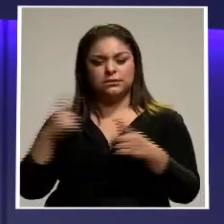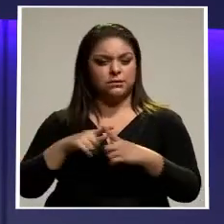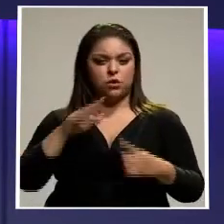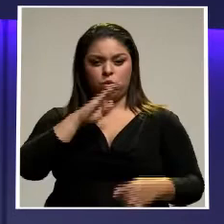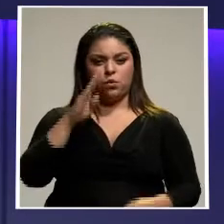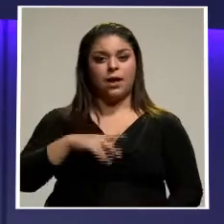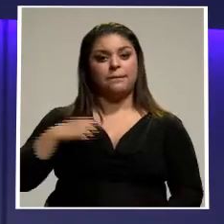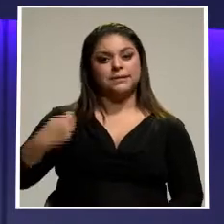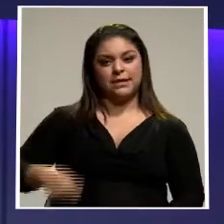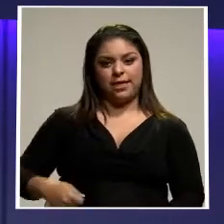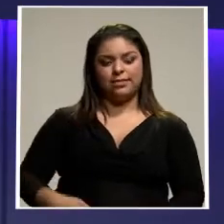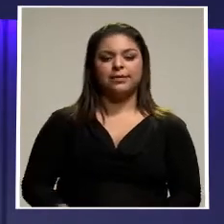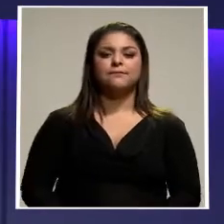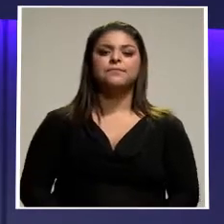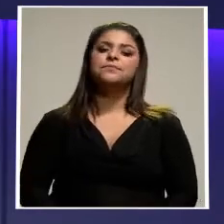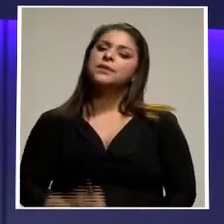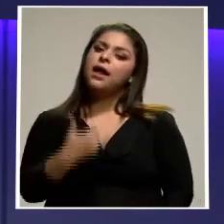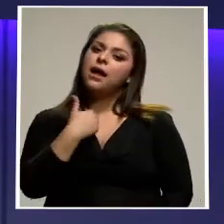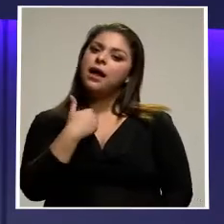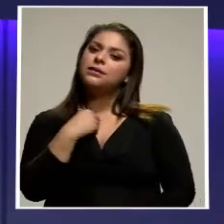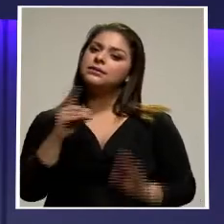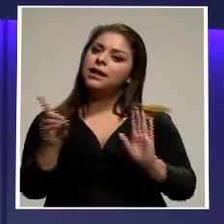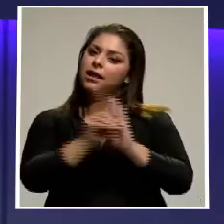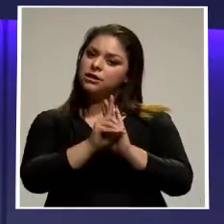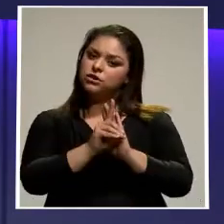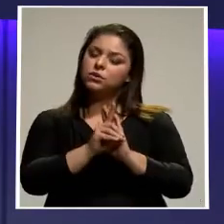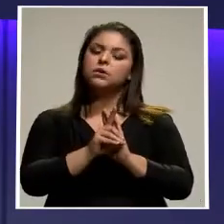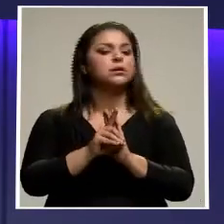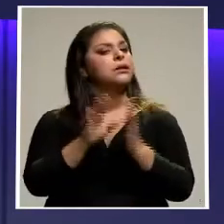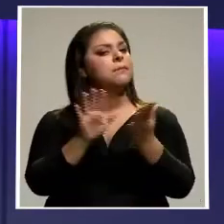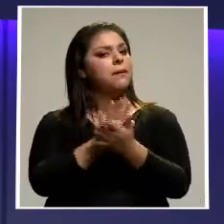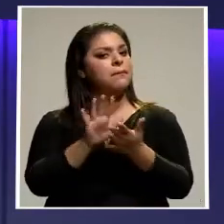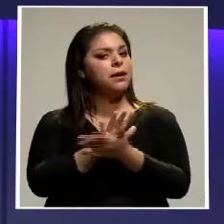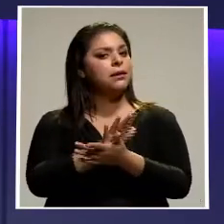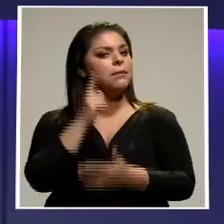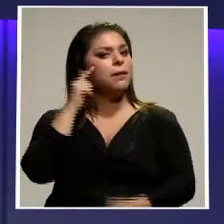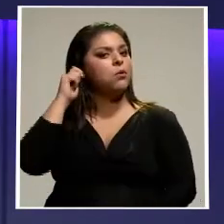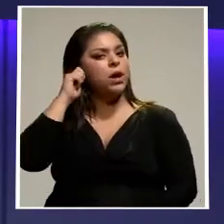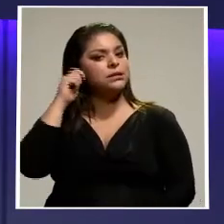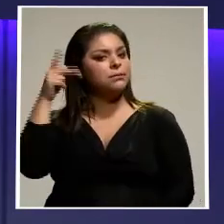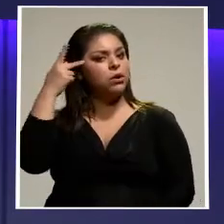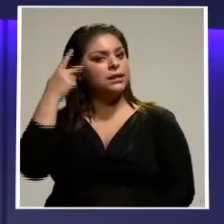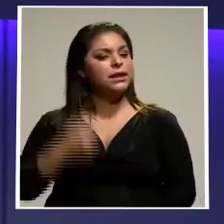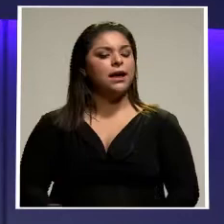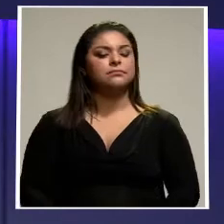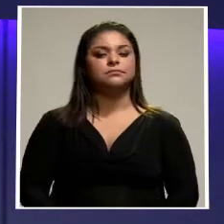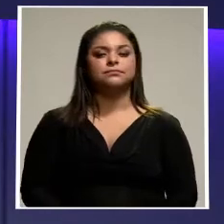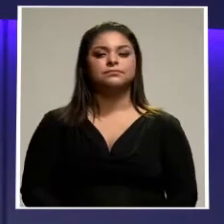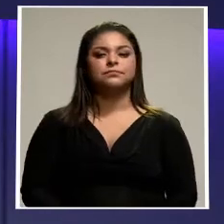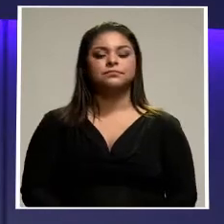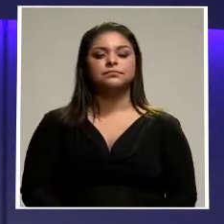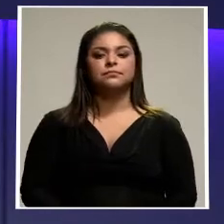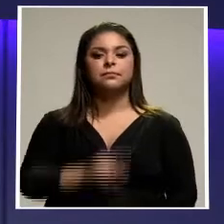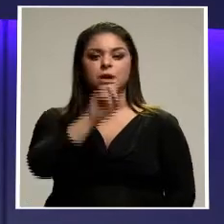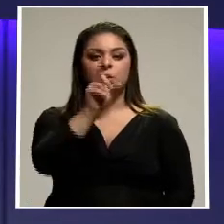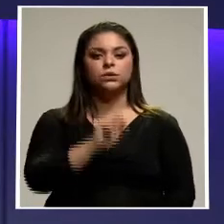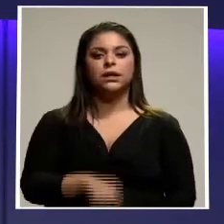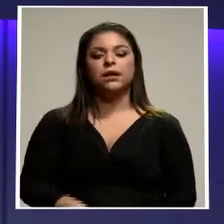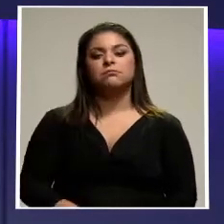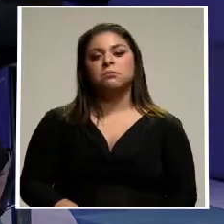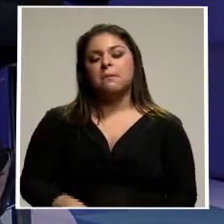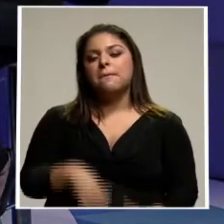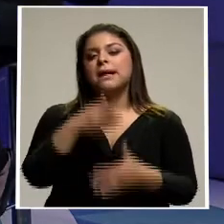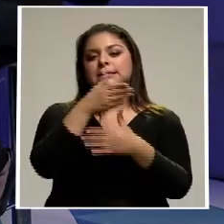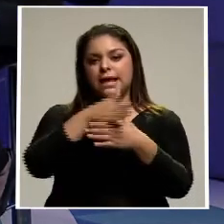¿Tenemos aún derechos de papel para las mujeres en política? Parcialmente sí. Nosotros hemos hecho